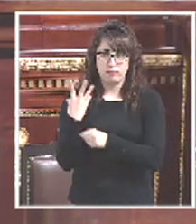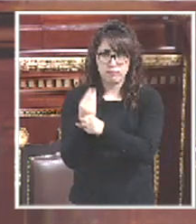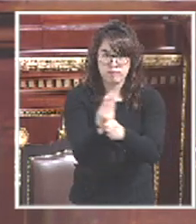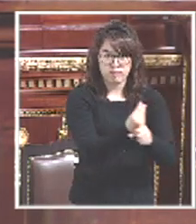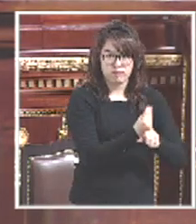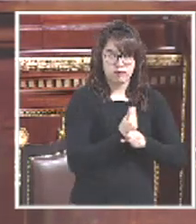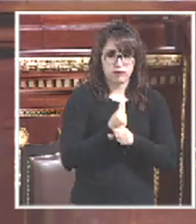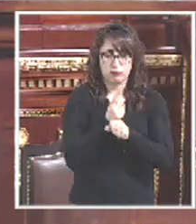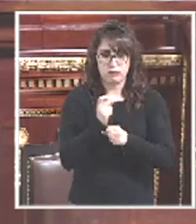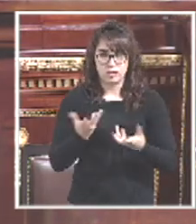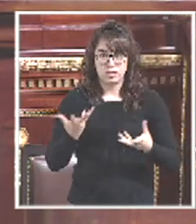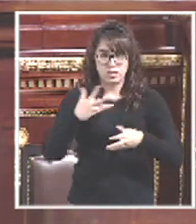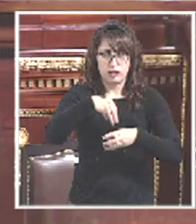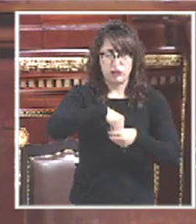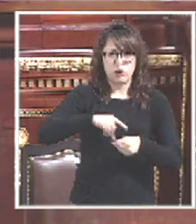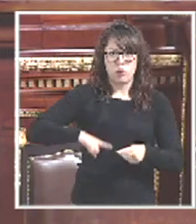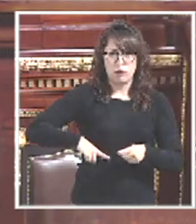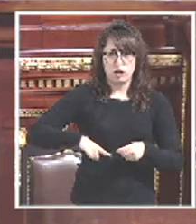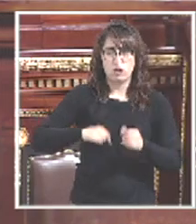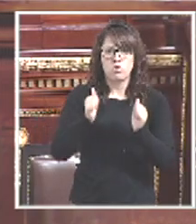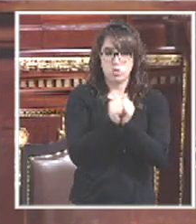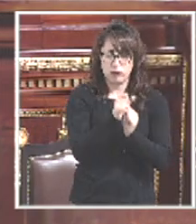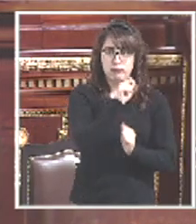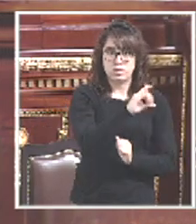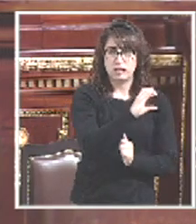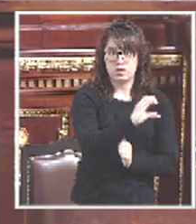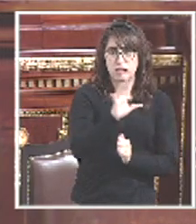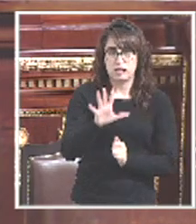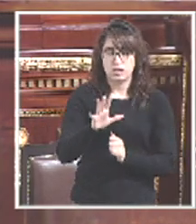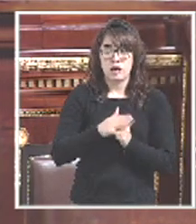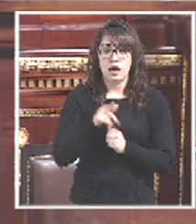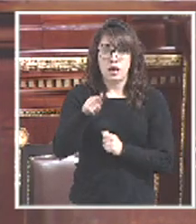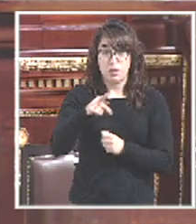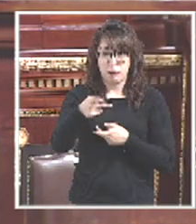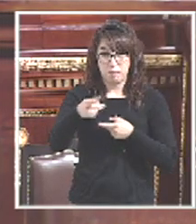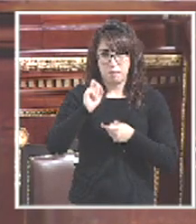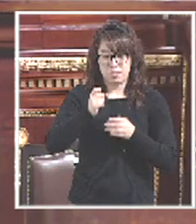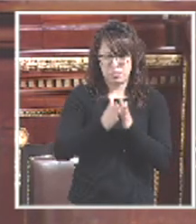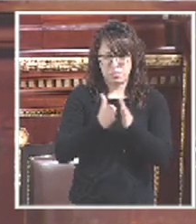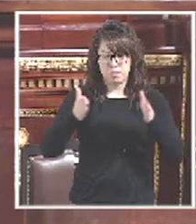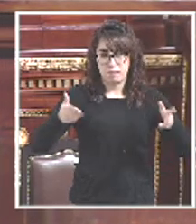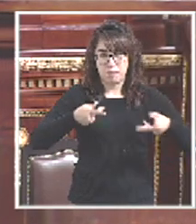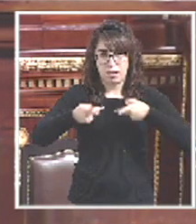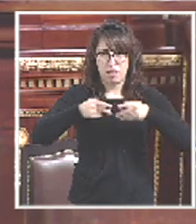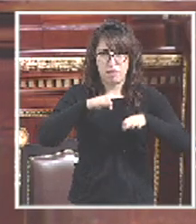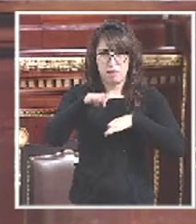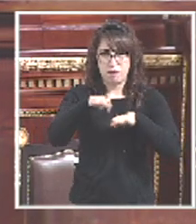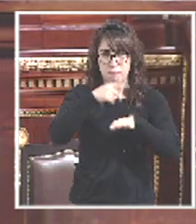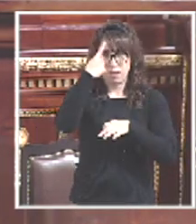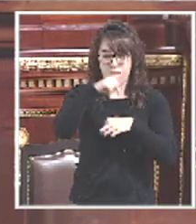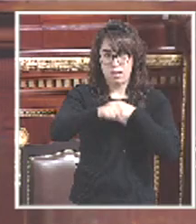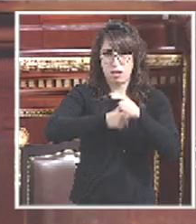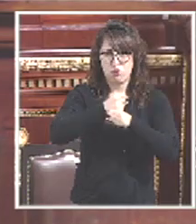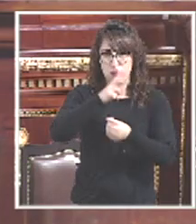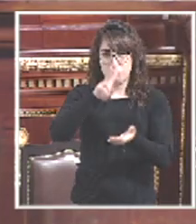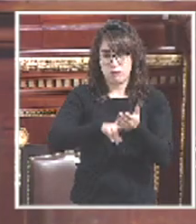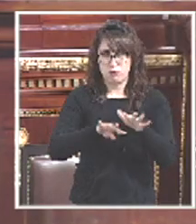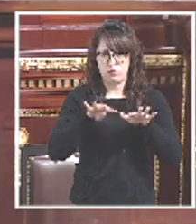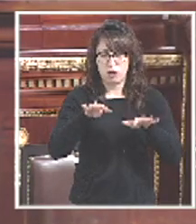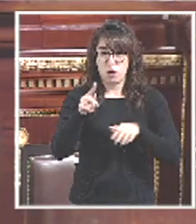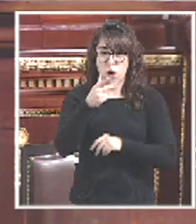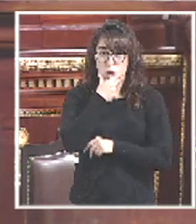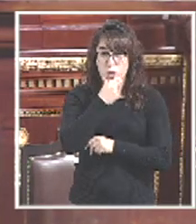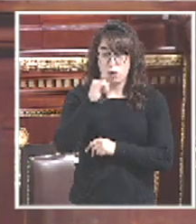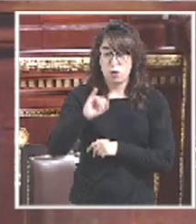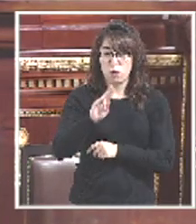dentro del propio C5. Dentro del plan anual del C5 para 2019, el maestro Juan Manuel